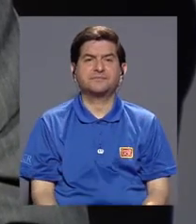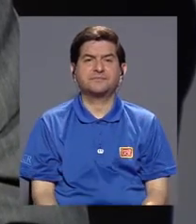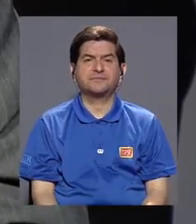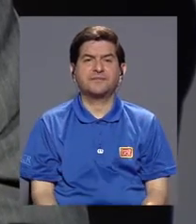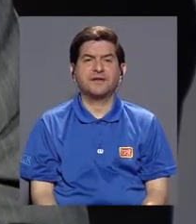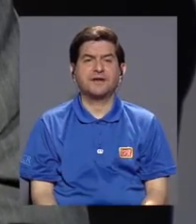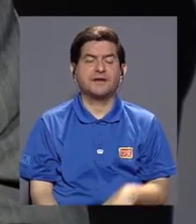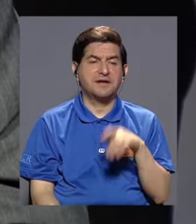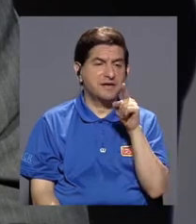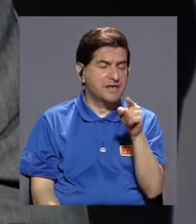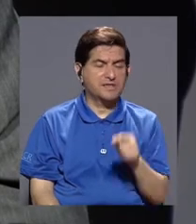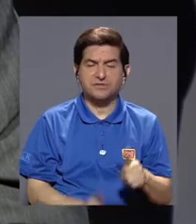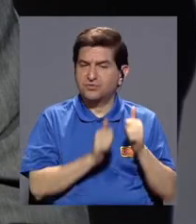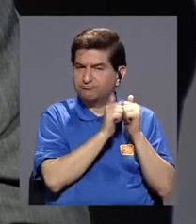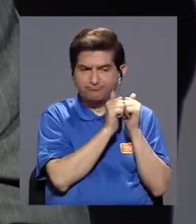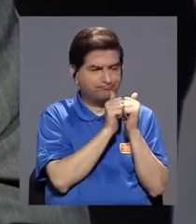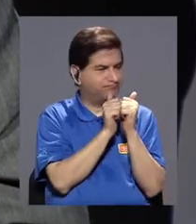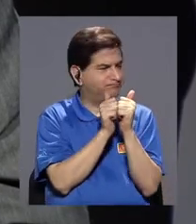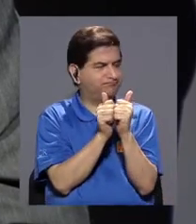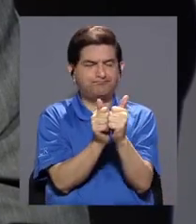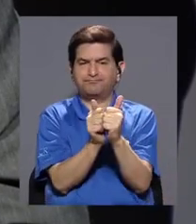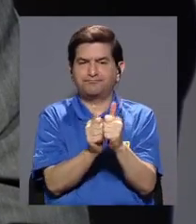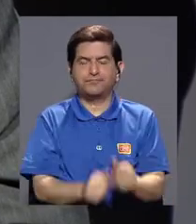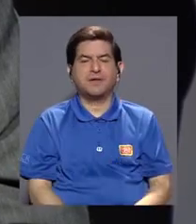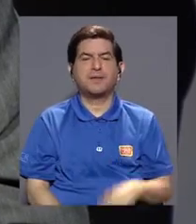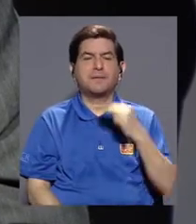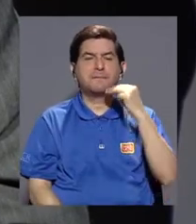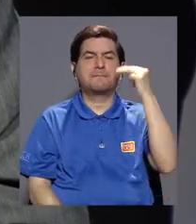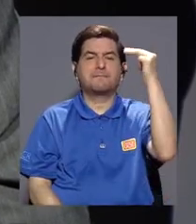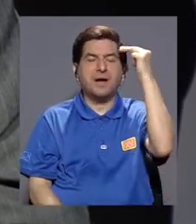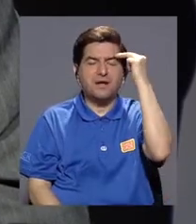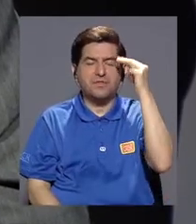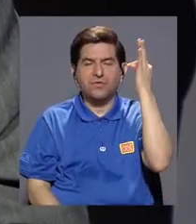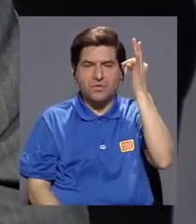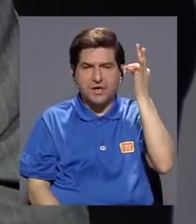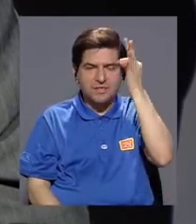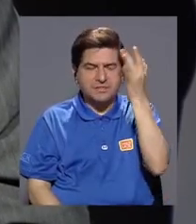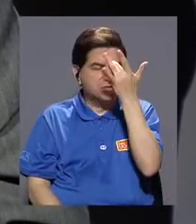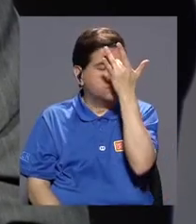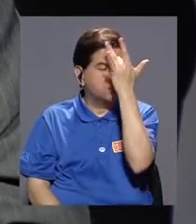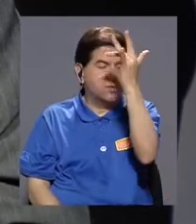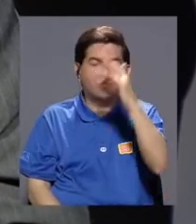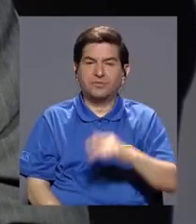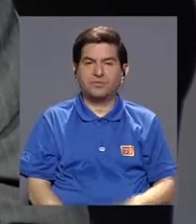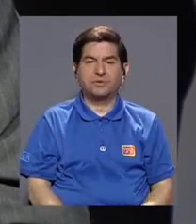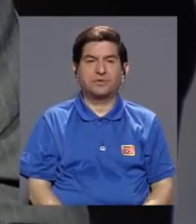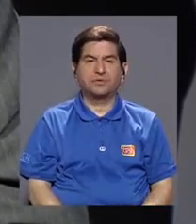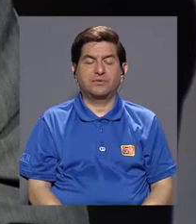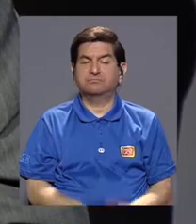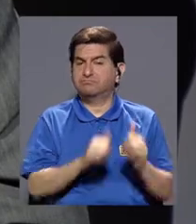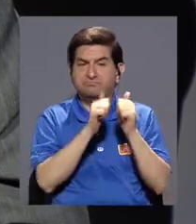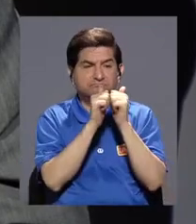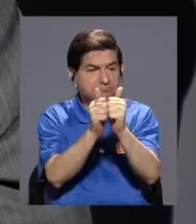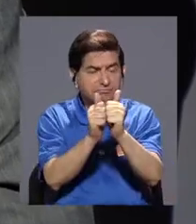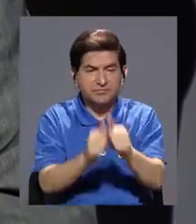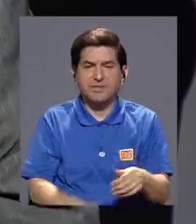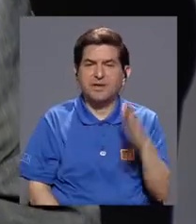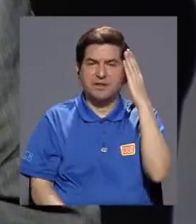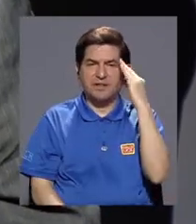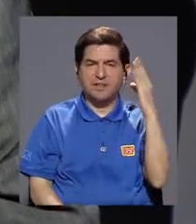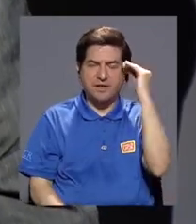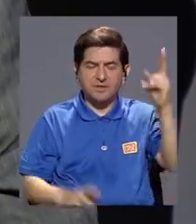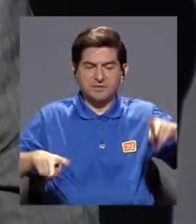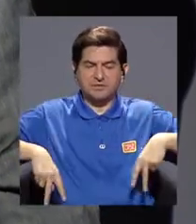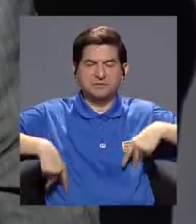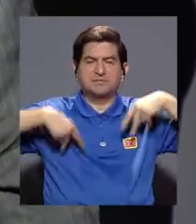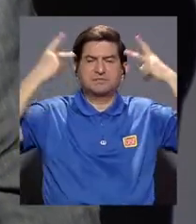si eso no se acompaña de madurez teórico-intelectual y si no se acompaña de experiencia de